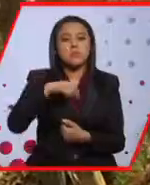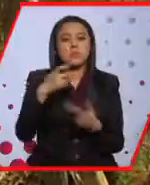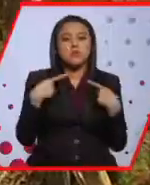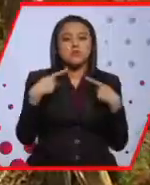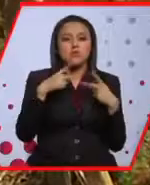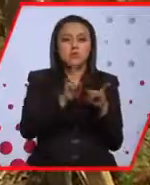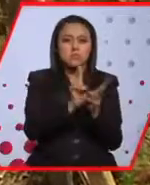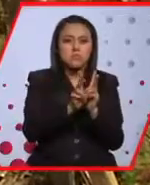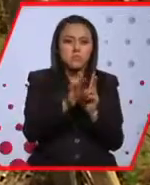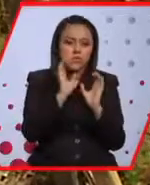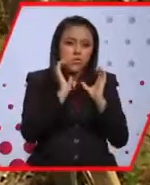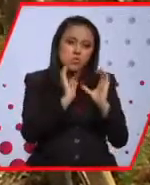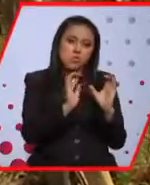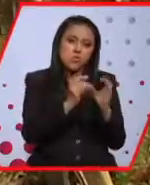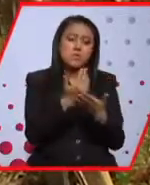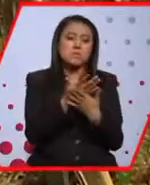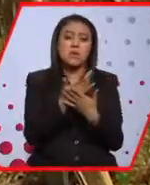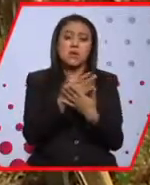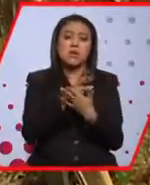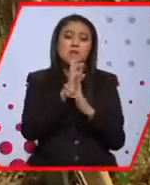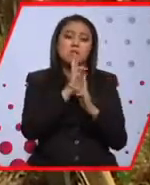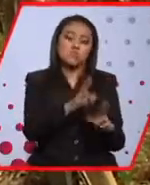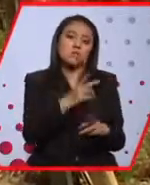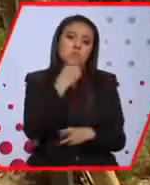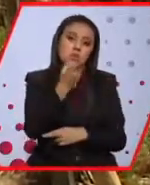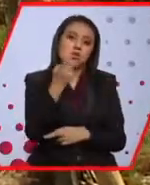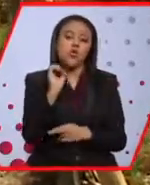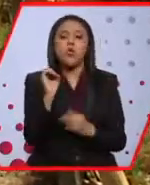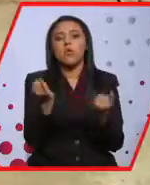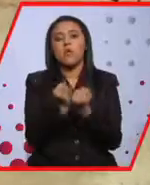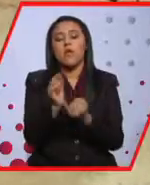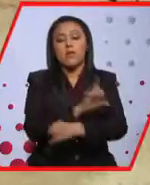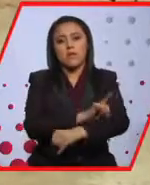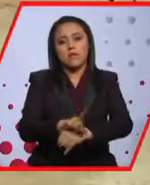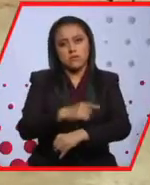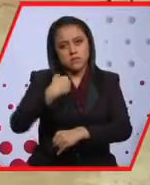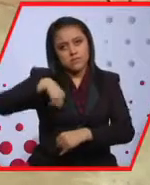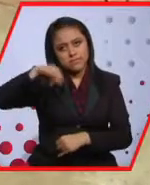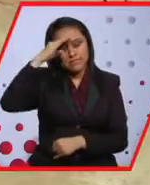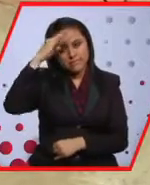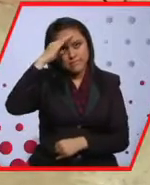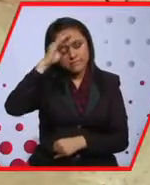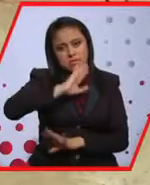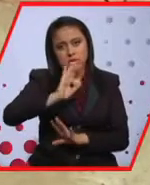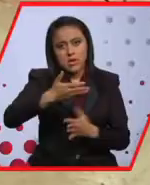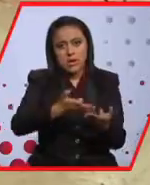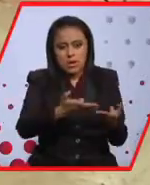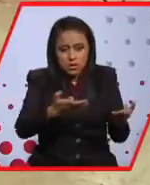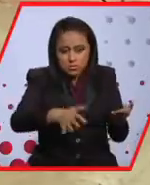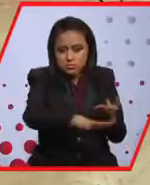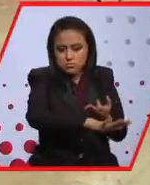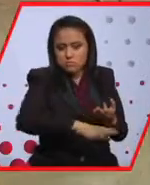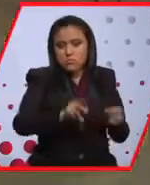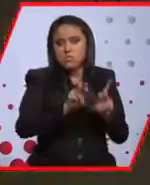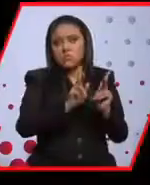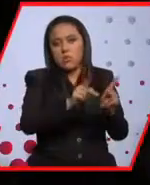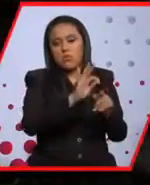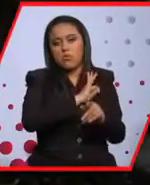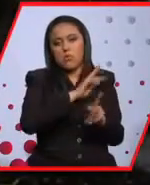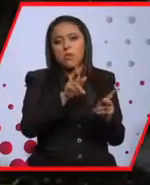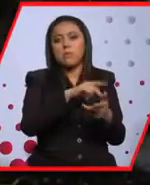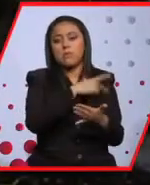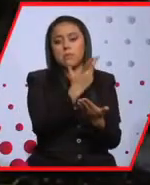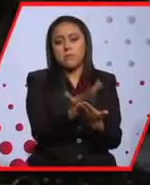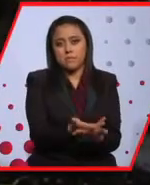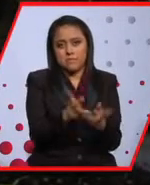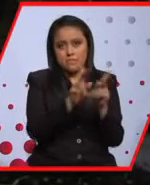habitantes de Culhuacán en espera de una resolución o de que la delegada cobre conciencia y les deje su campo santo para descansar en paz. El